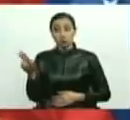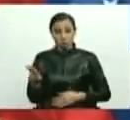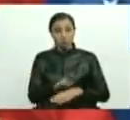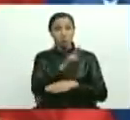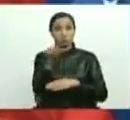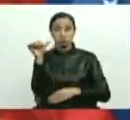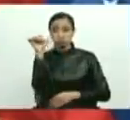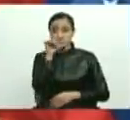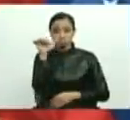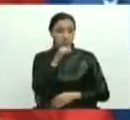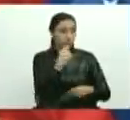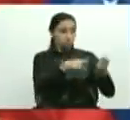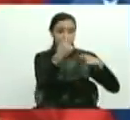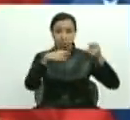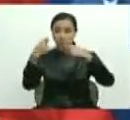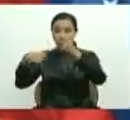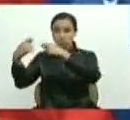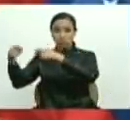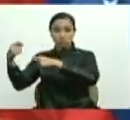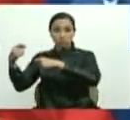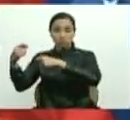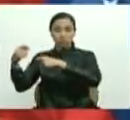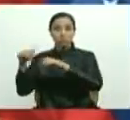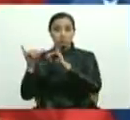narcoseries, a las